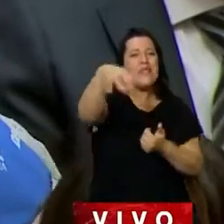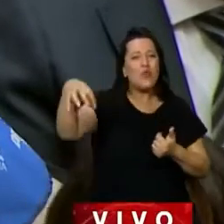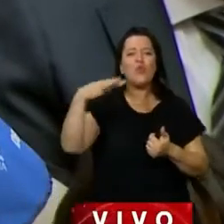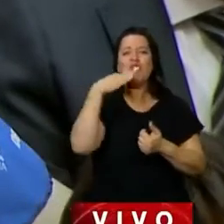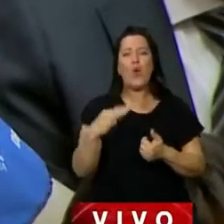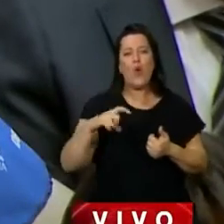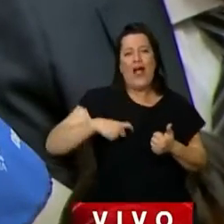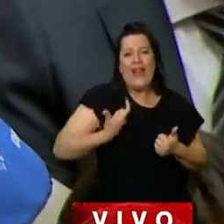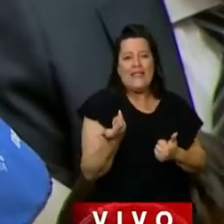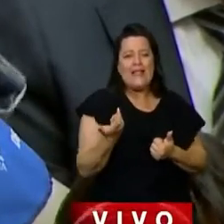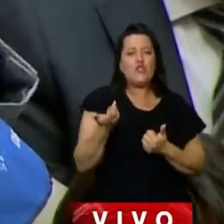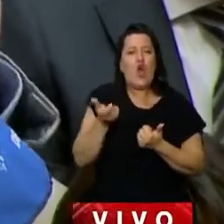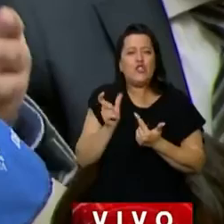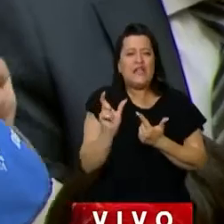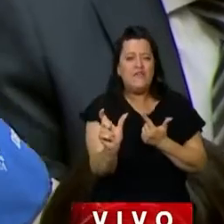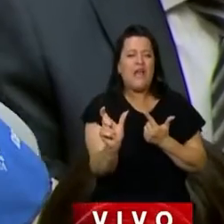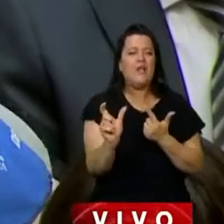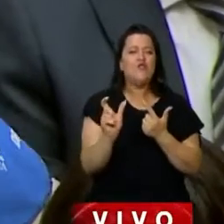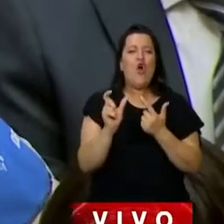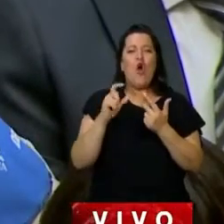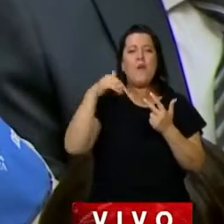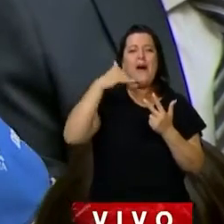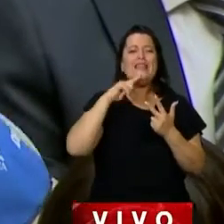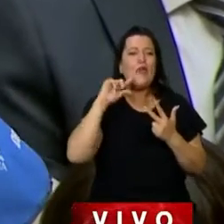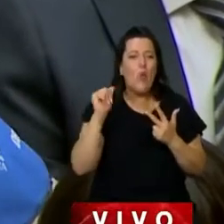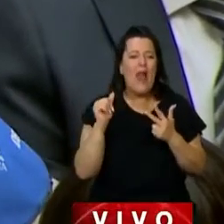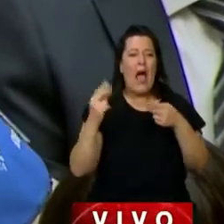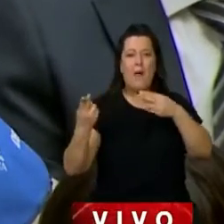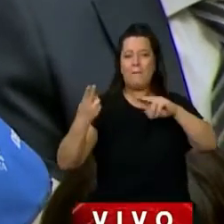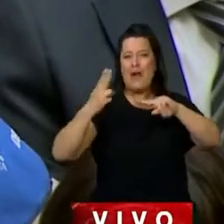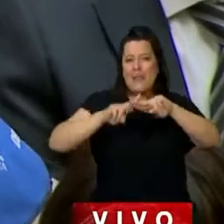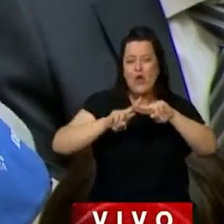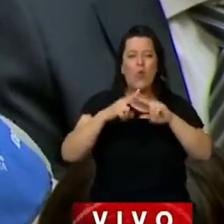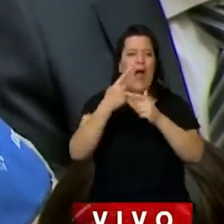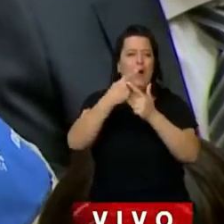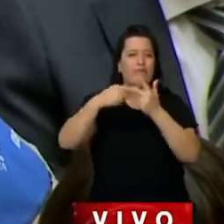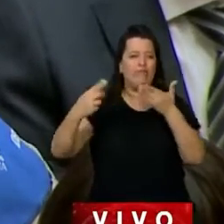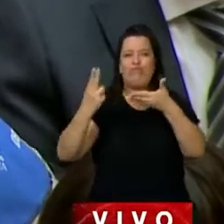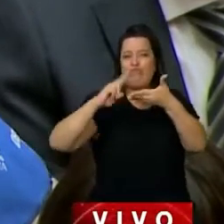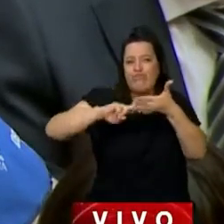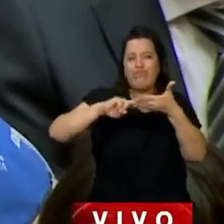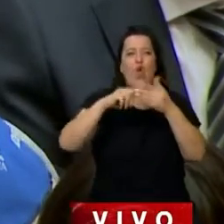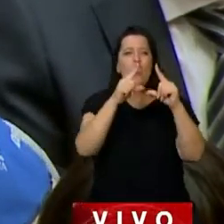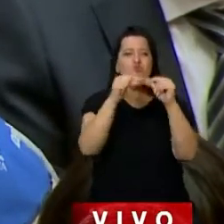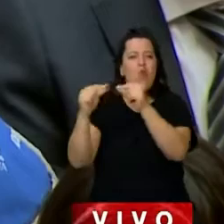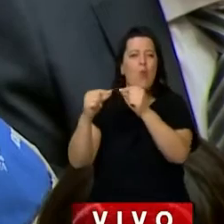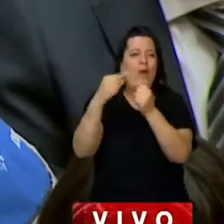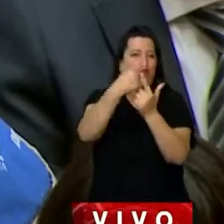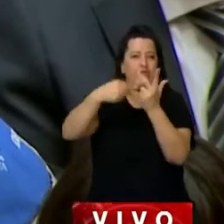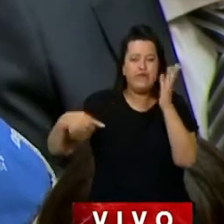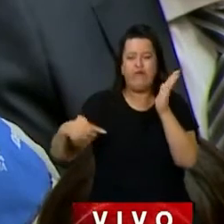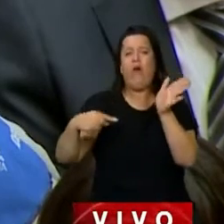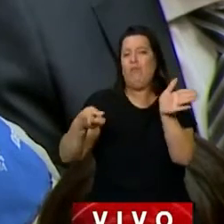acreditación, la certificación, la matriculación, es decir, ir llevando adelante esta compleja